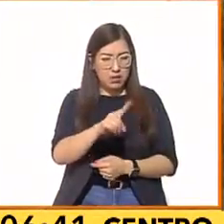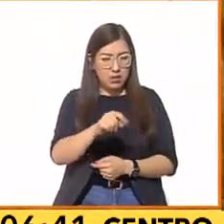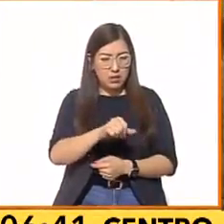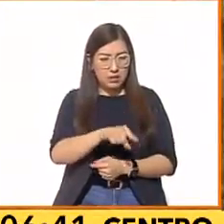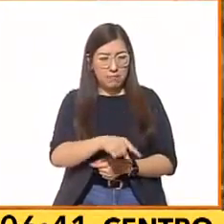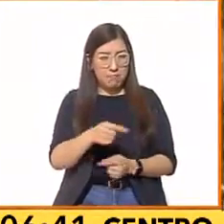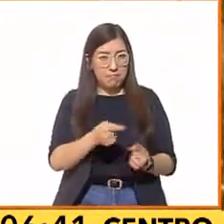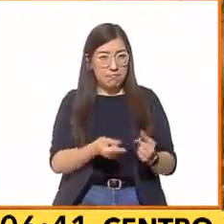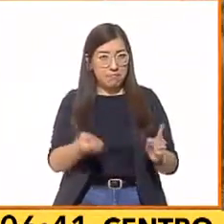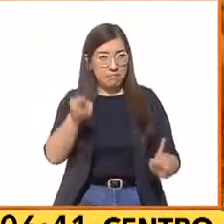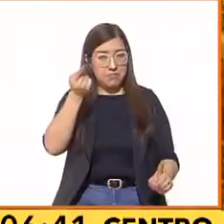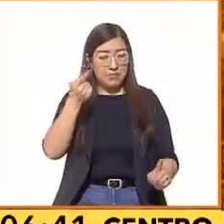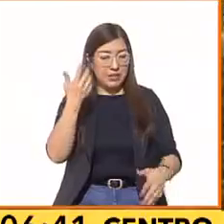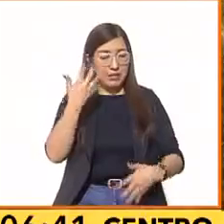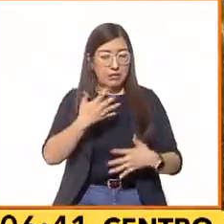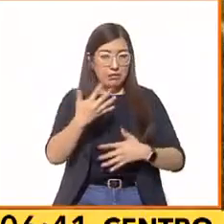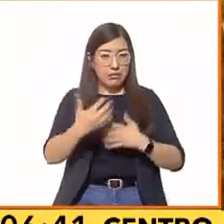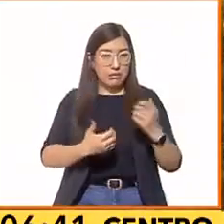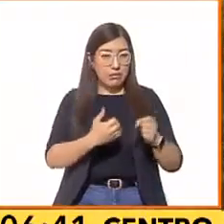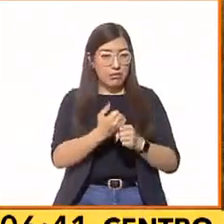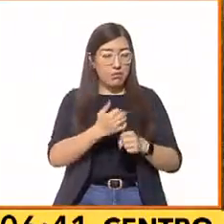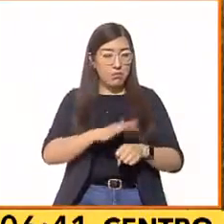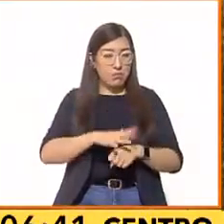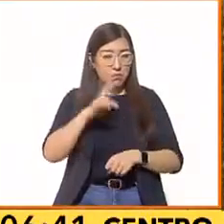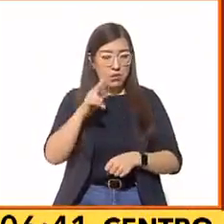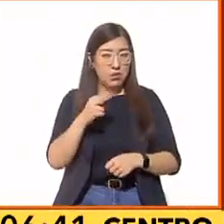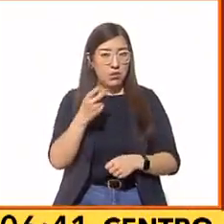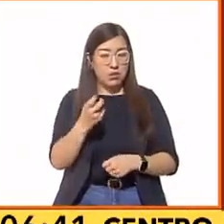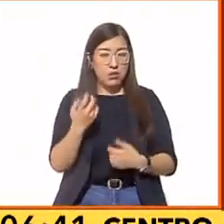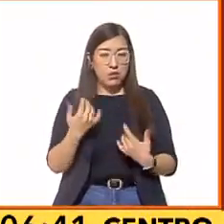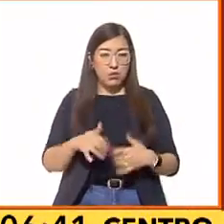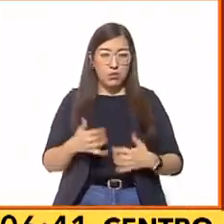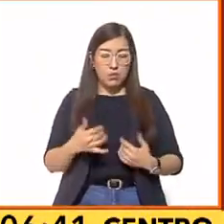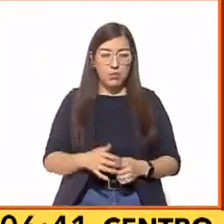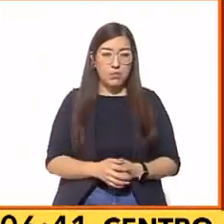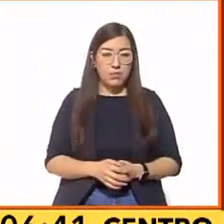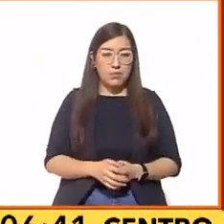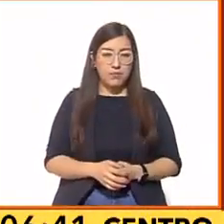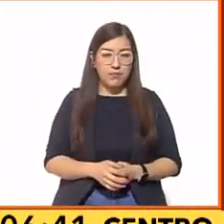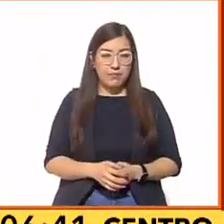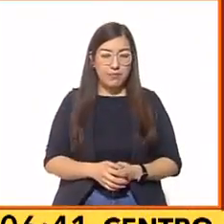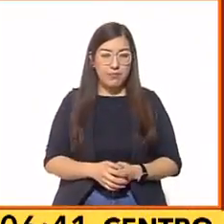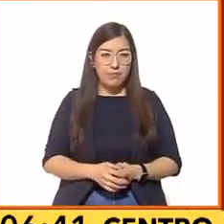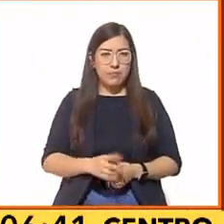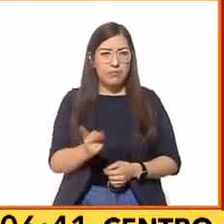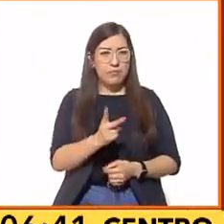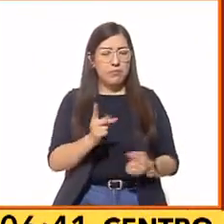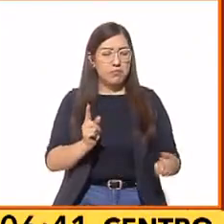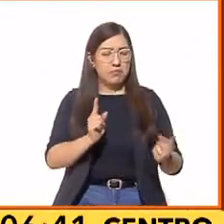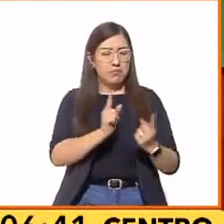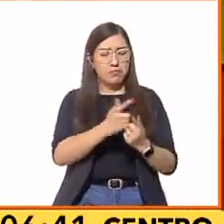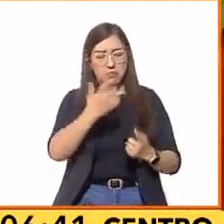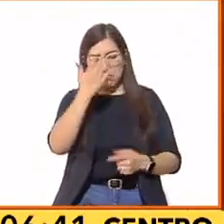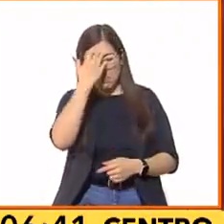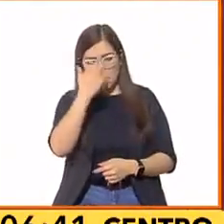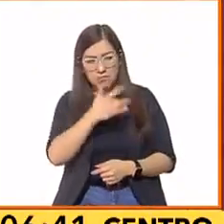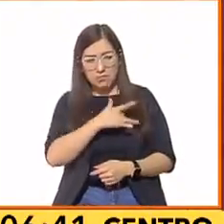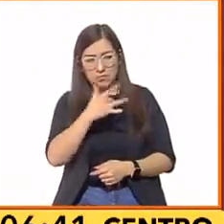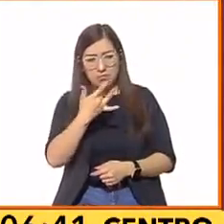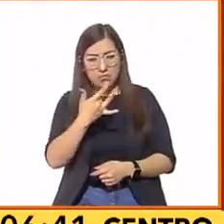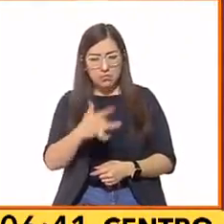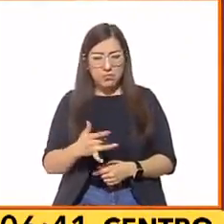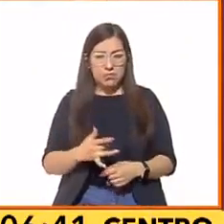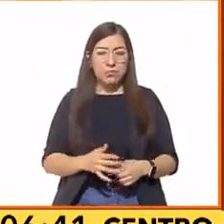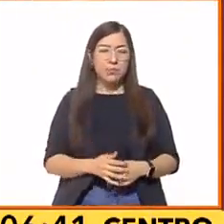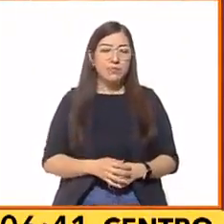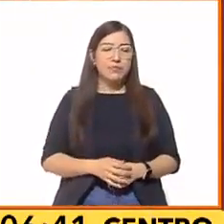15 años, ¿no? Entonces es muy importante porque desde ahí se conocen, se enamoran. Juárez hace